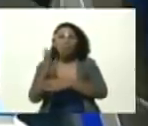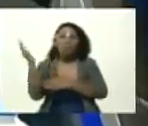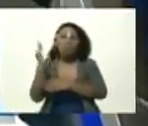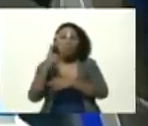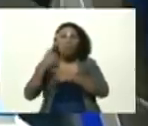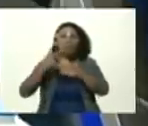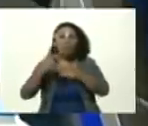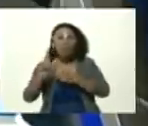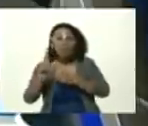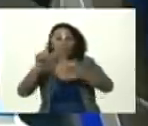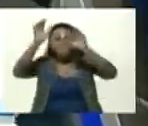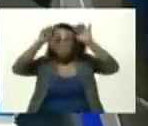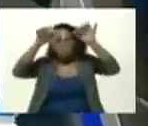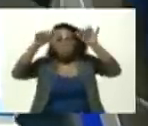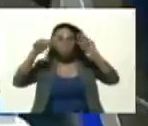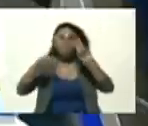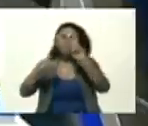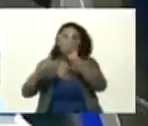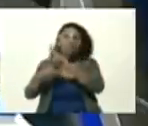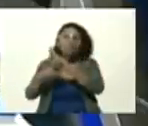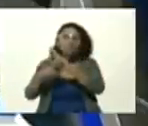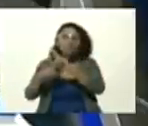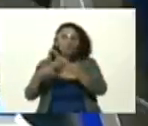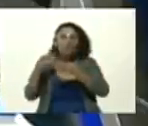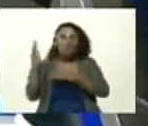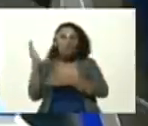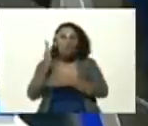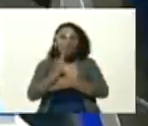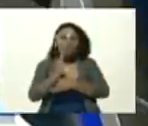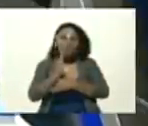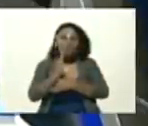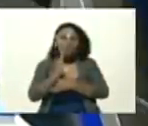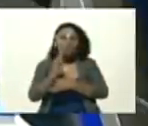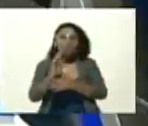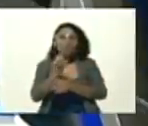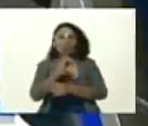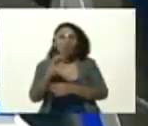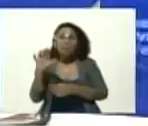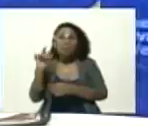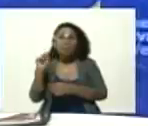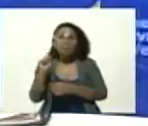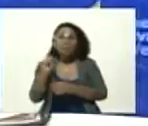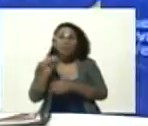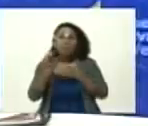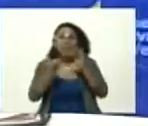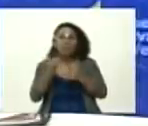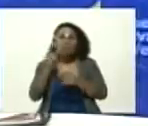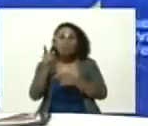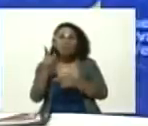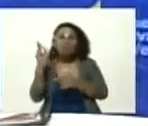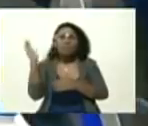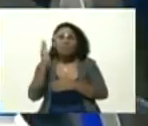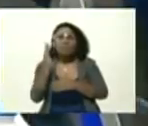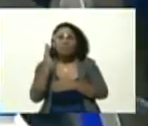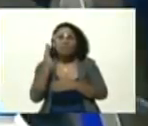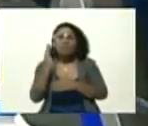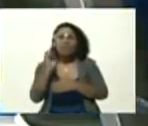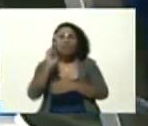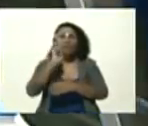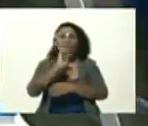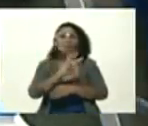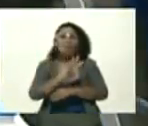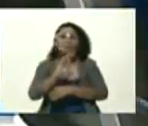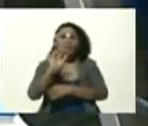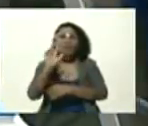ondas, ahí veíamos en que viene la en onda... En Oriente, ¿no, Silvia? Explícalo tú. Sí, que viene la onda